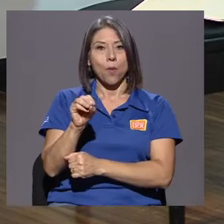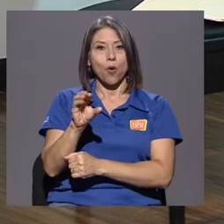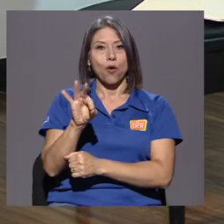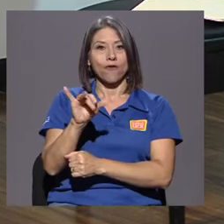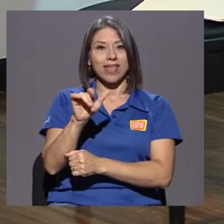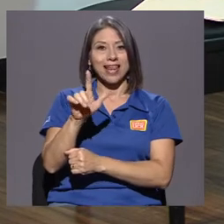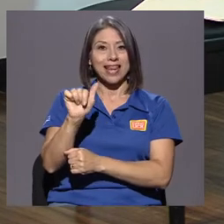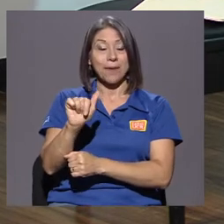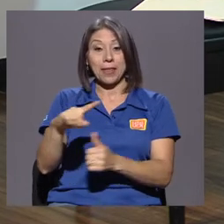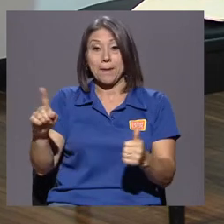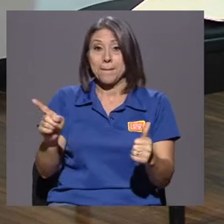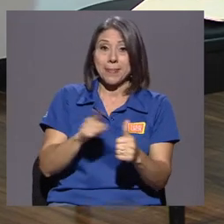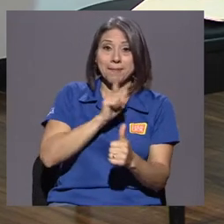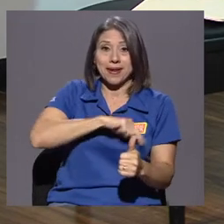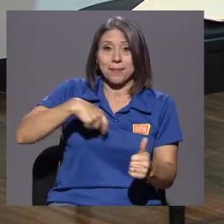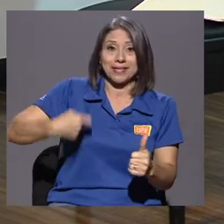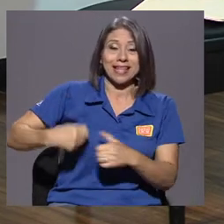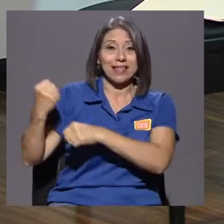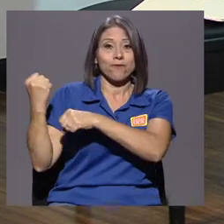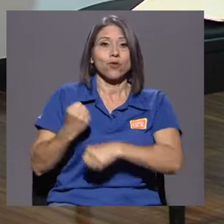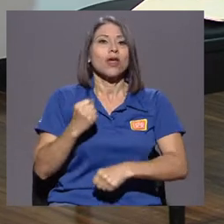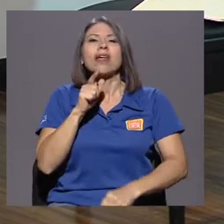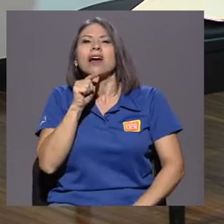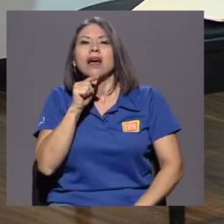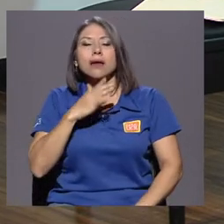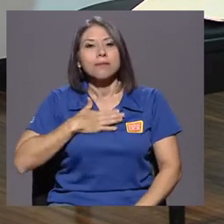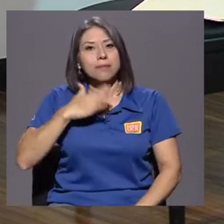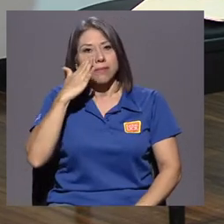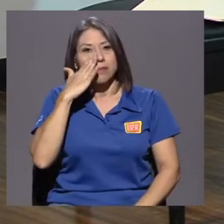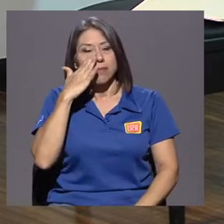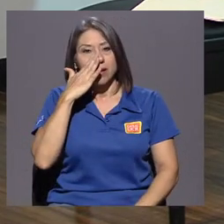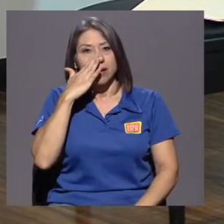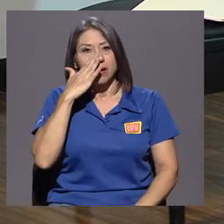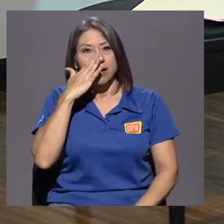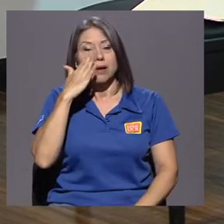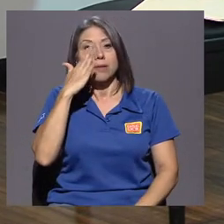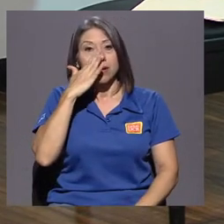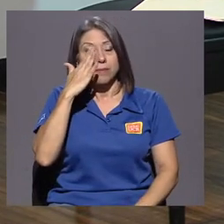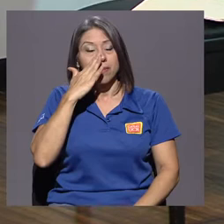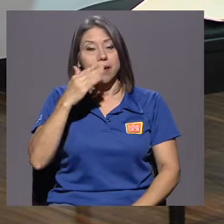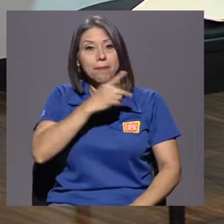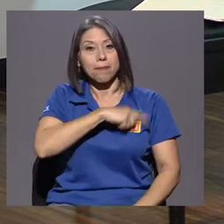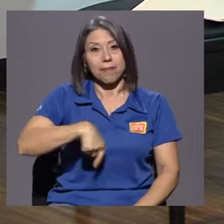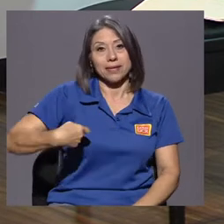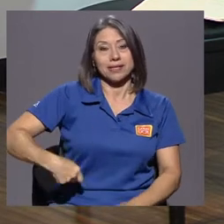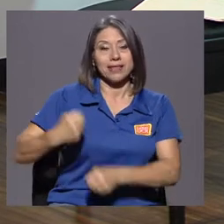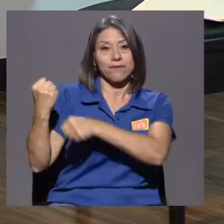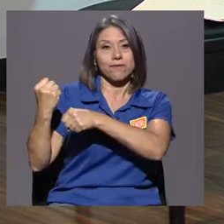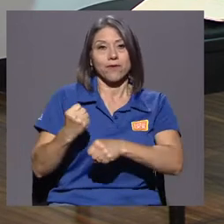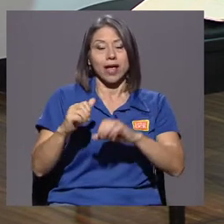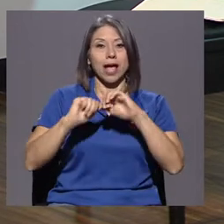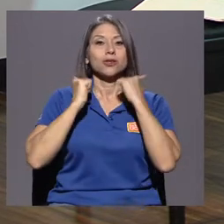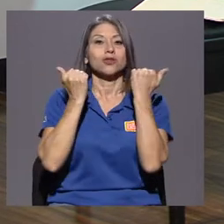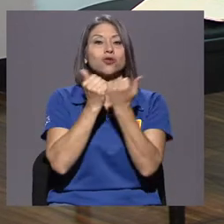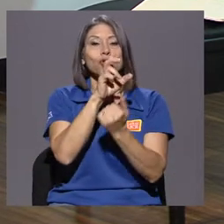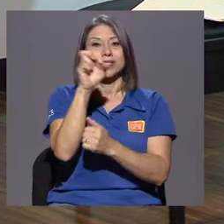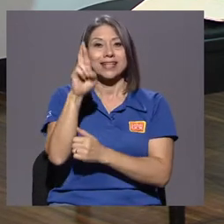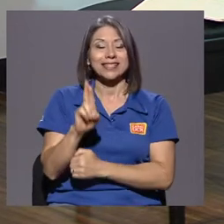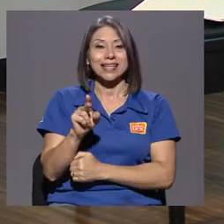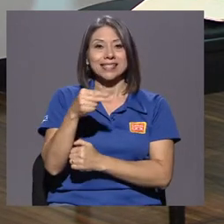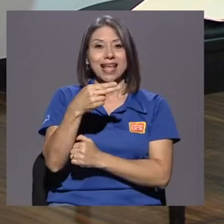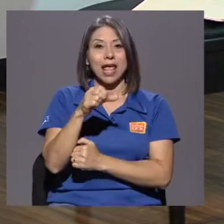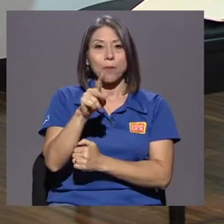la primera presidenta y fundadora mi mamá mi mamá fue la aps presidenta y fundadora de la asociación costarricense de móvil ya